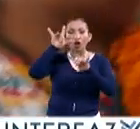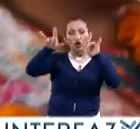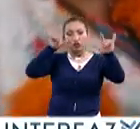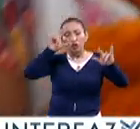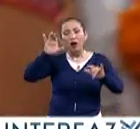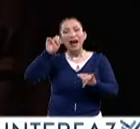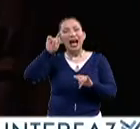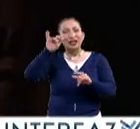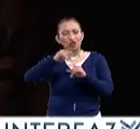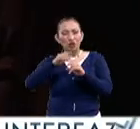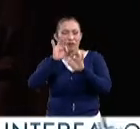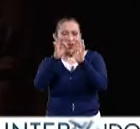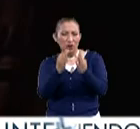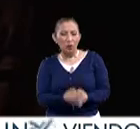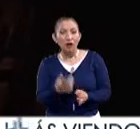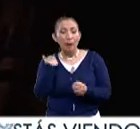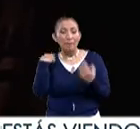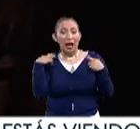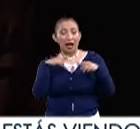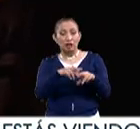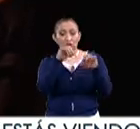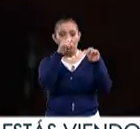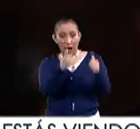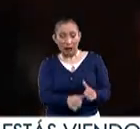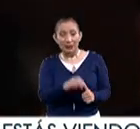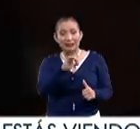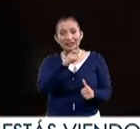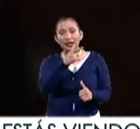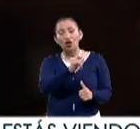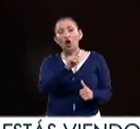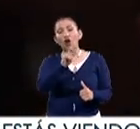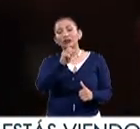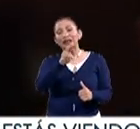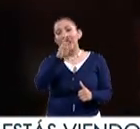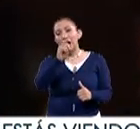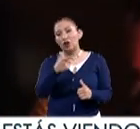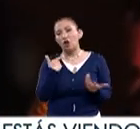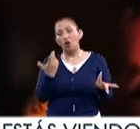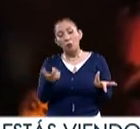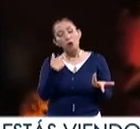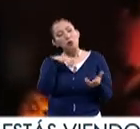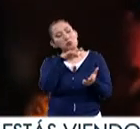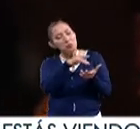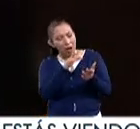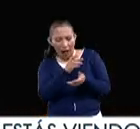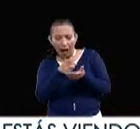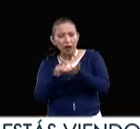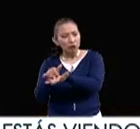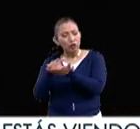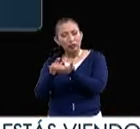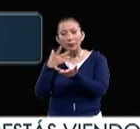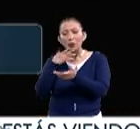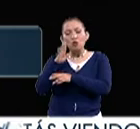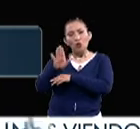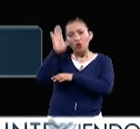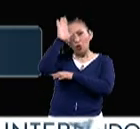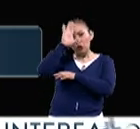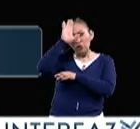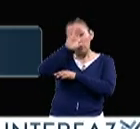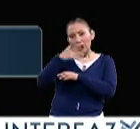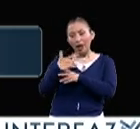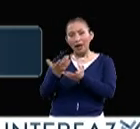de cartonería elaboradas por el maestro artesano Sergio Otero, en alusión a otra de las obras del Patrimonio